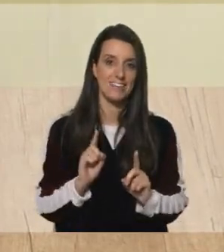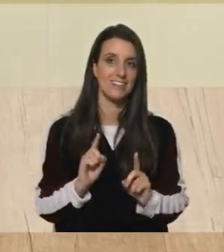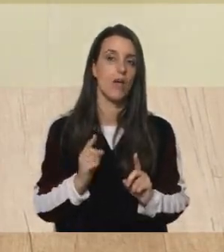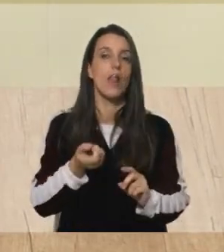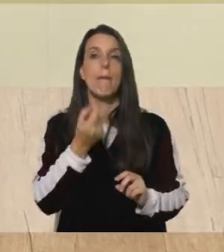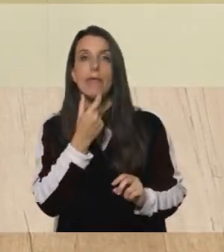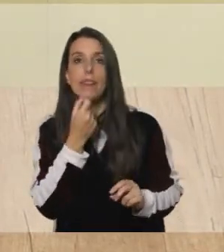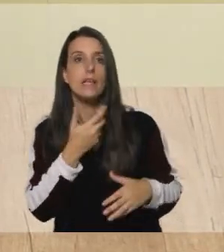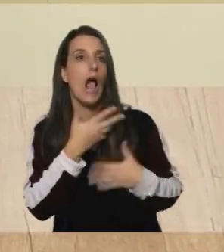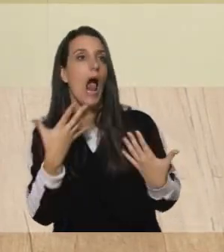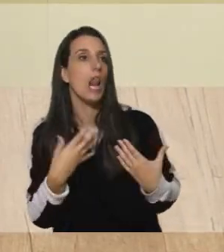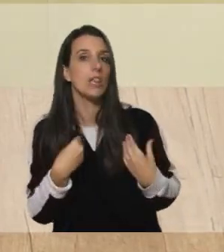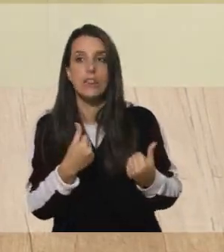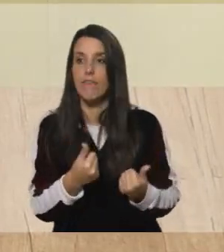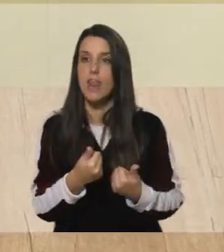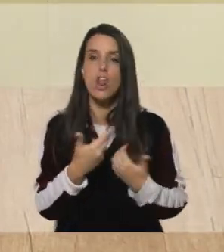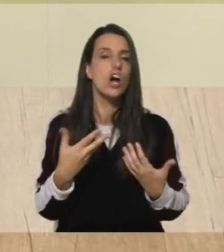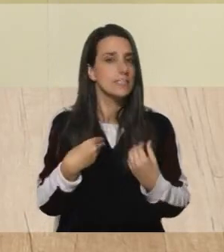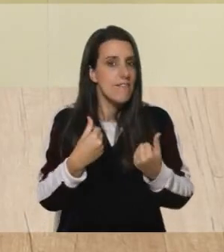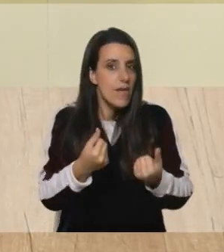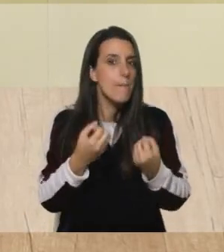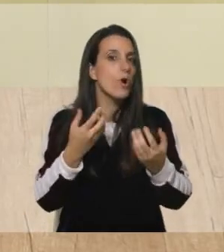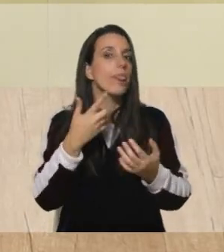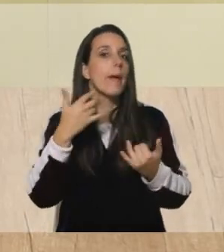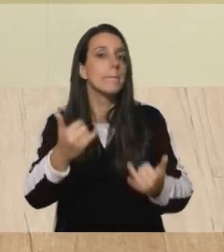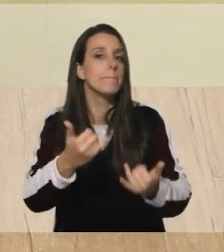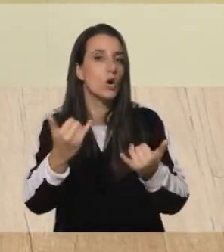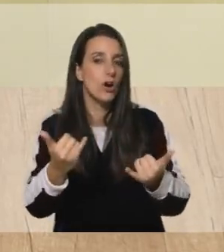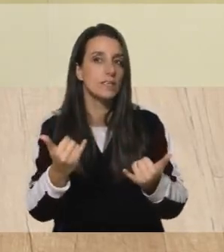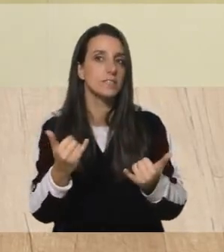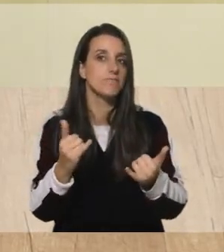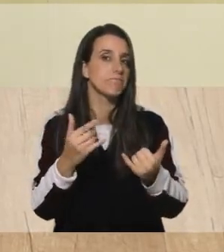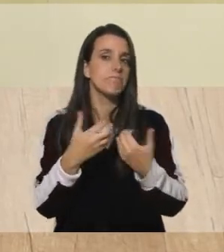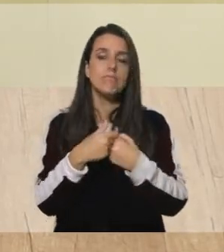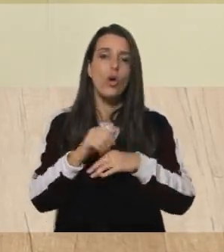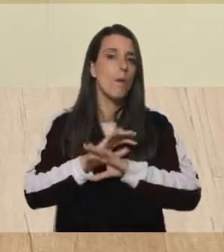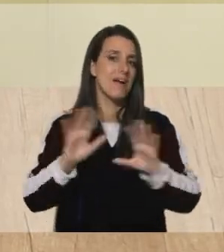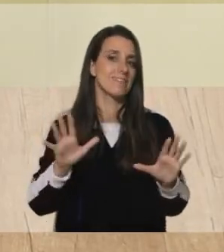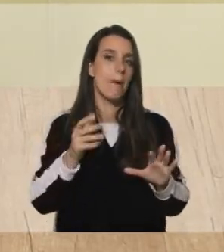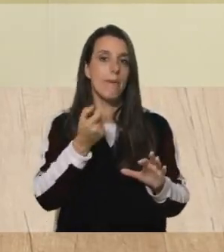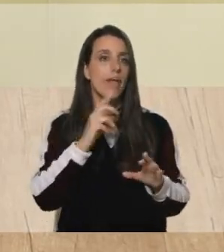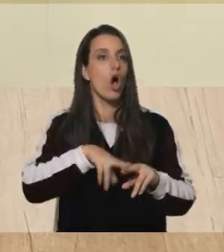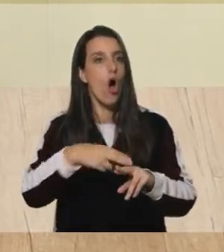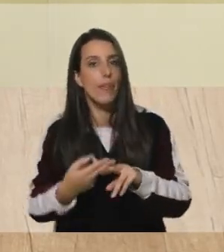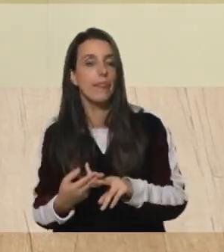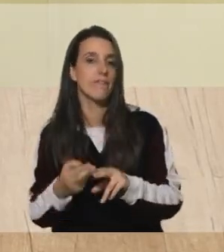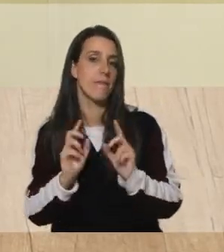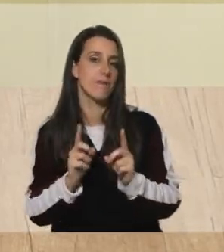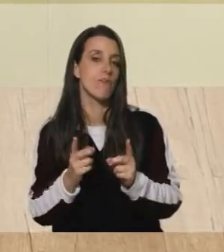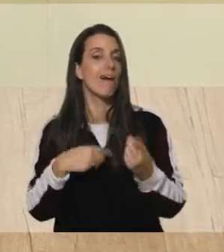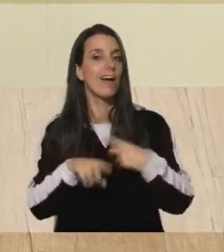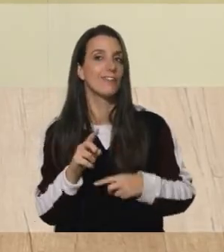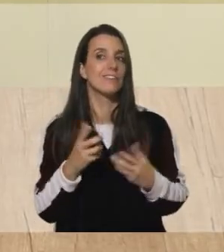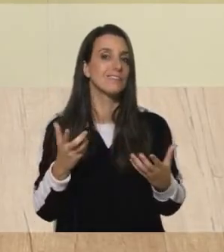tomes una pastilla te hace sentir bien claro te vas a sentir bien por un tiempo dejaste de tomar la pastilla y otra vez tener los dolores